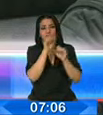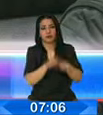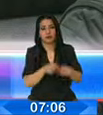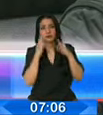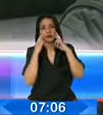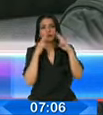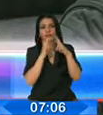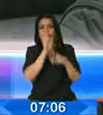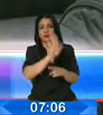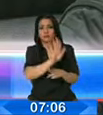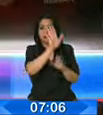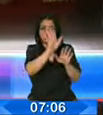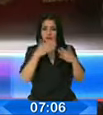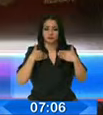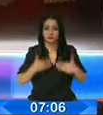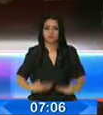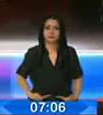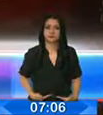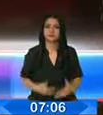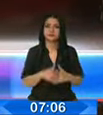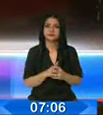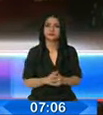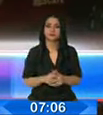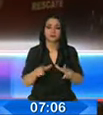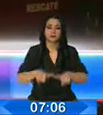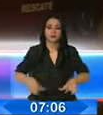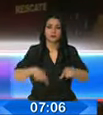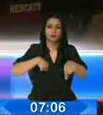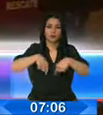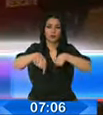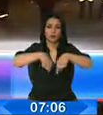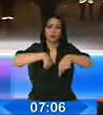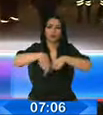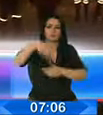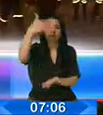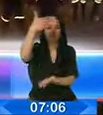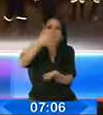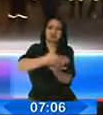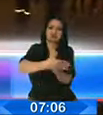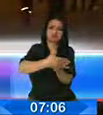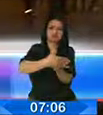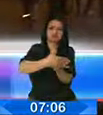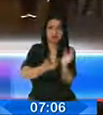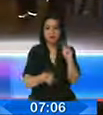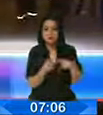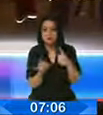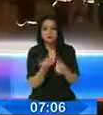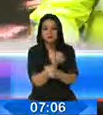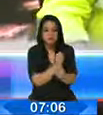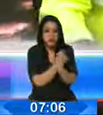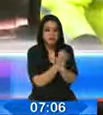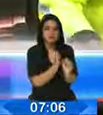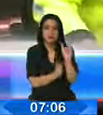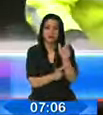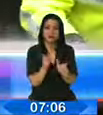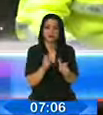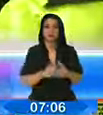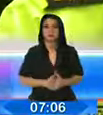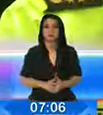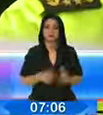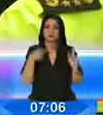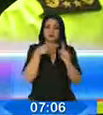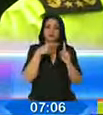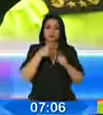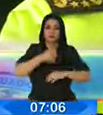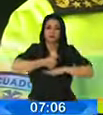reconocimiento pertinente el tránsito en la zona fue suspendido mientras se realizaban las labores de rescate carlos alulema